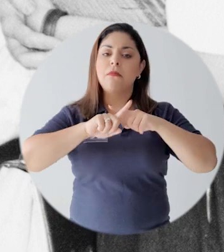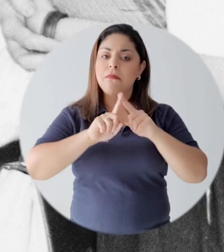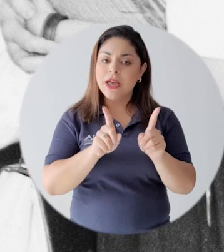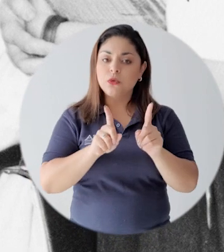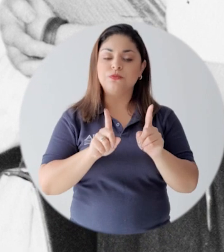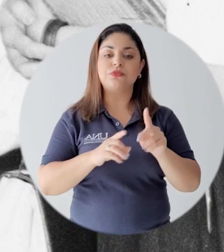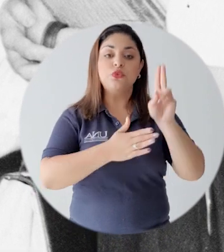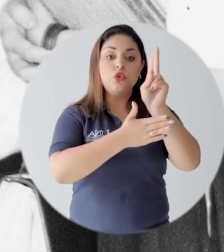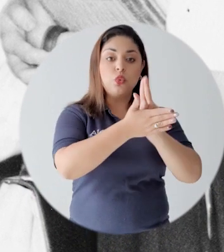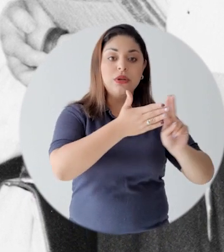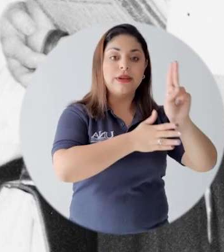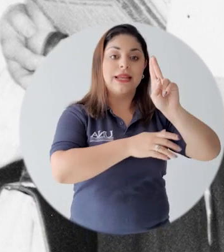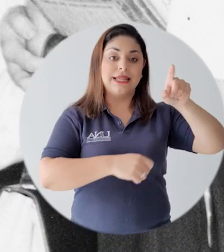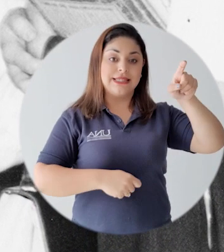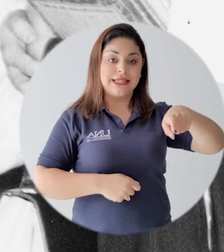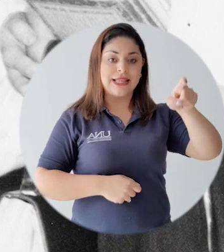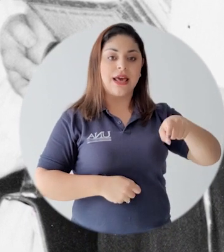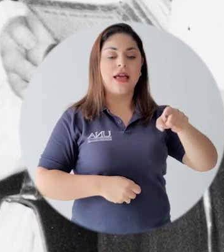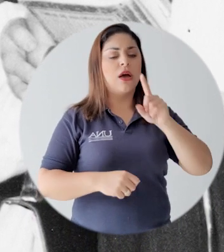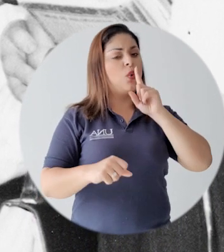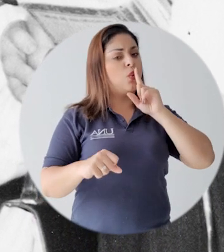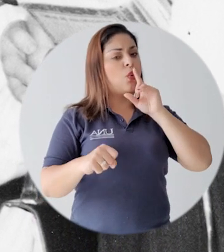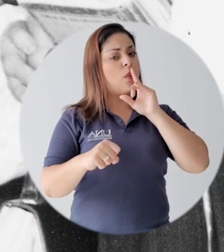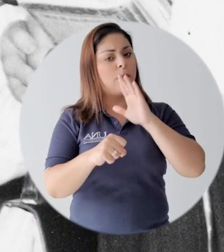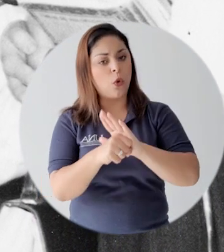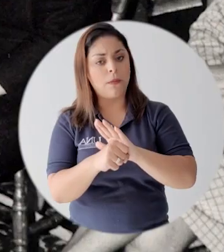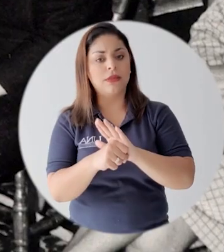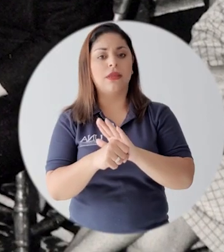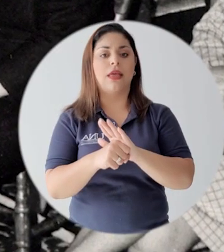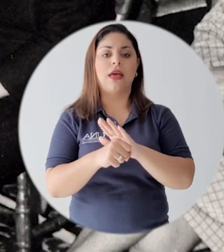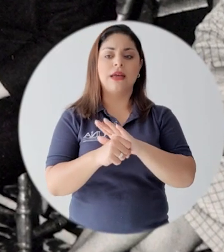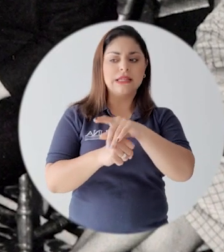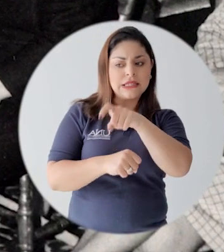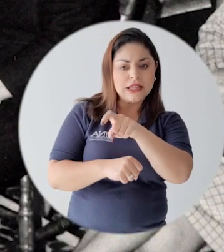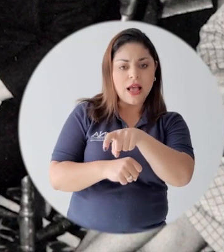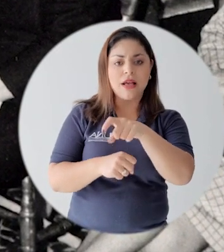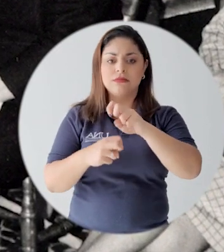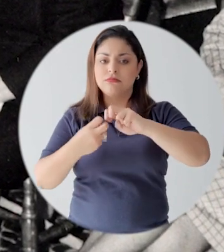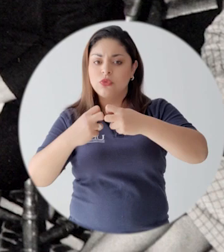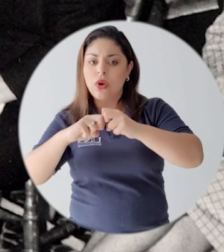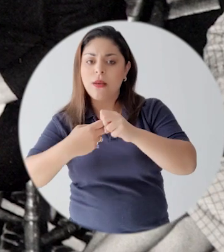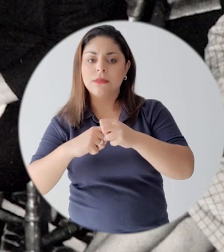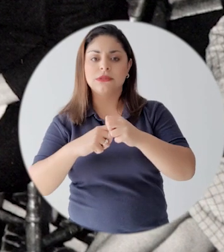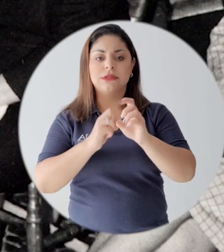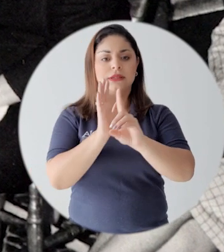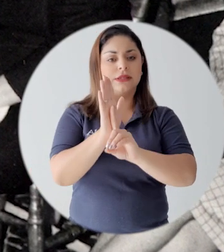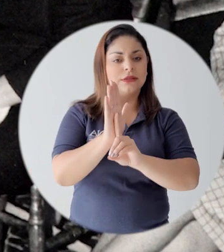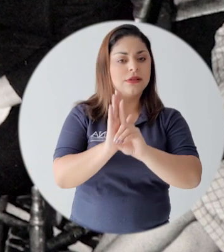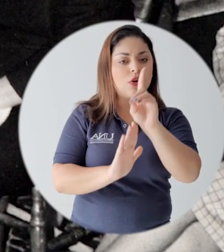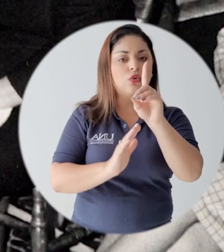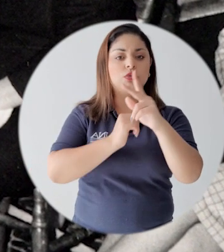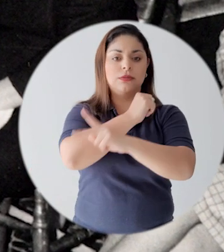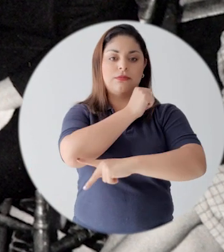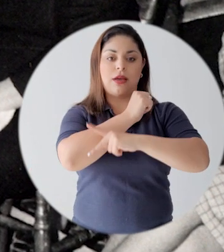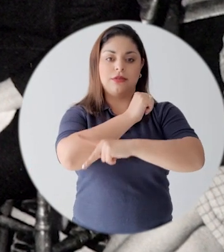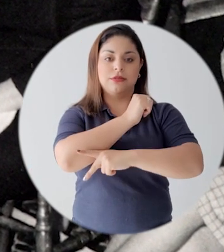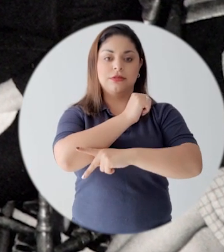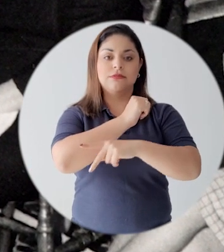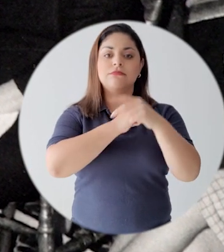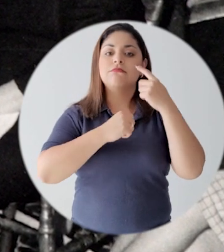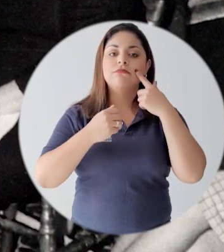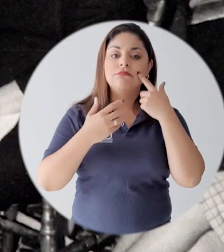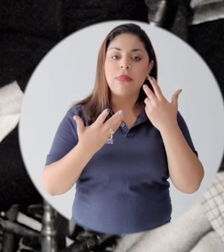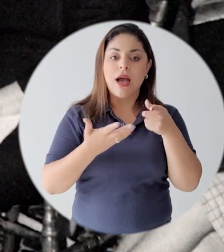La universidad necesaria es aquella comprometida con las necesidades y problemas del desarrollo autónomo de nuestras